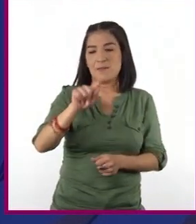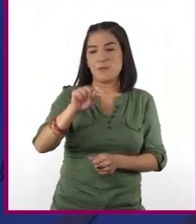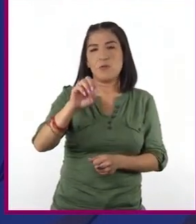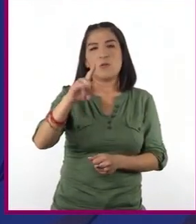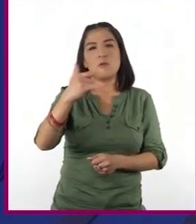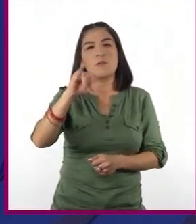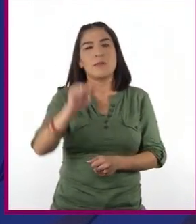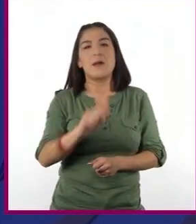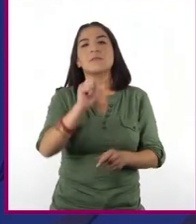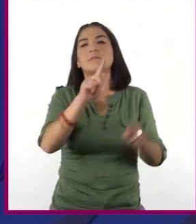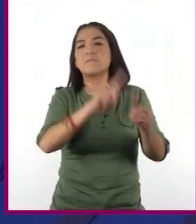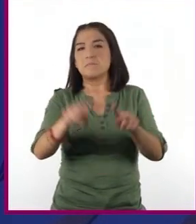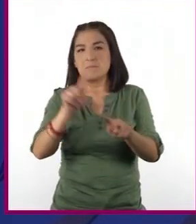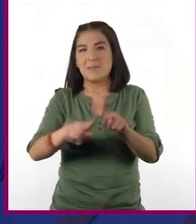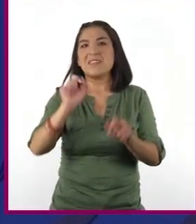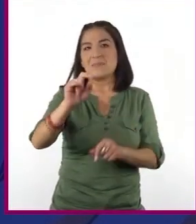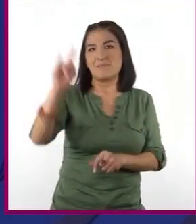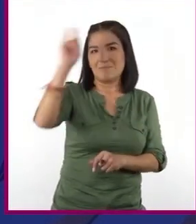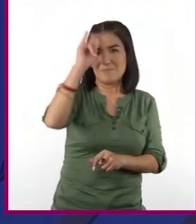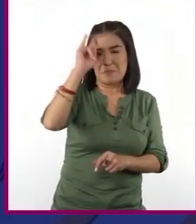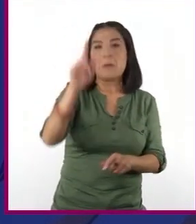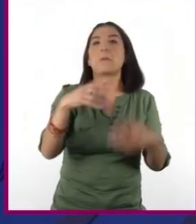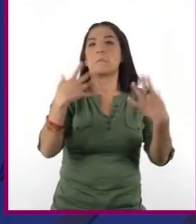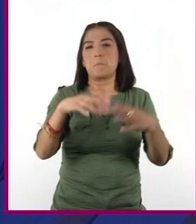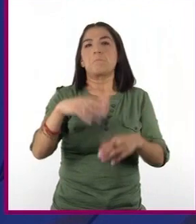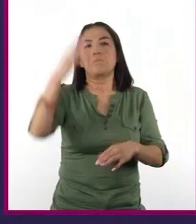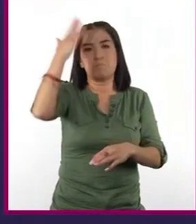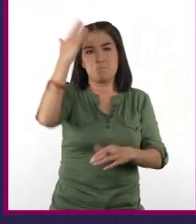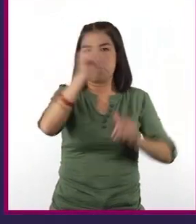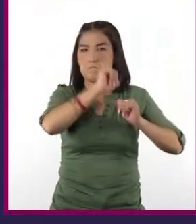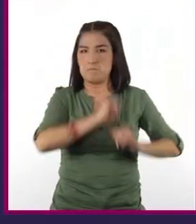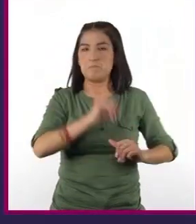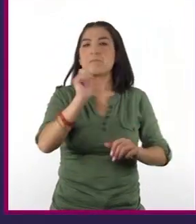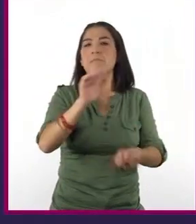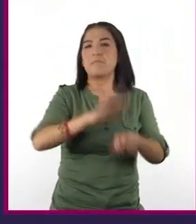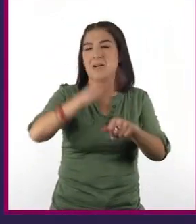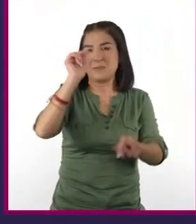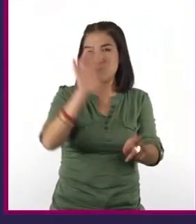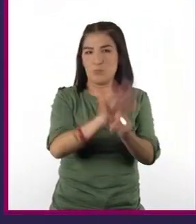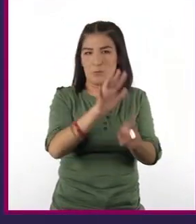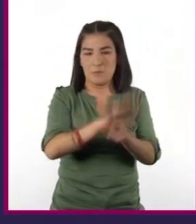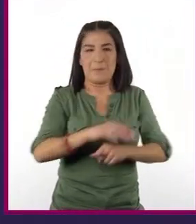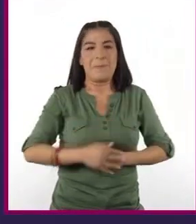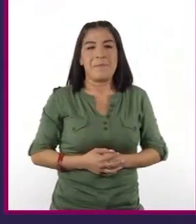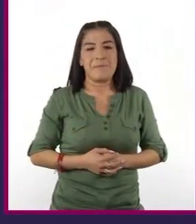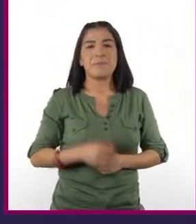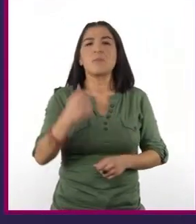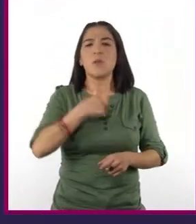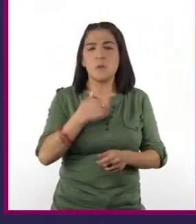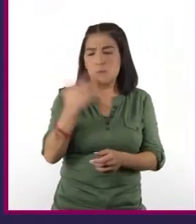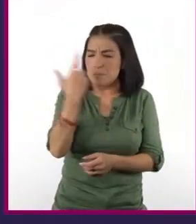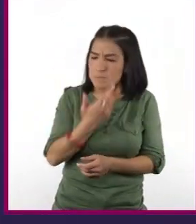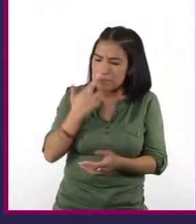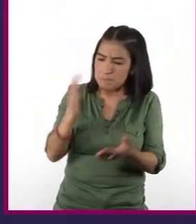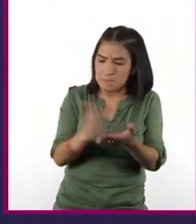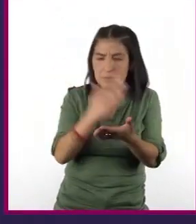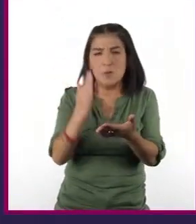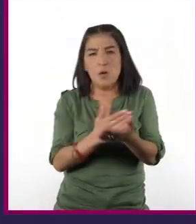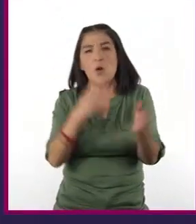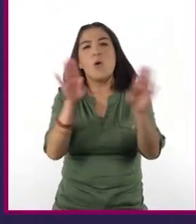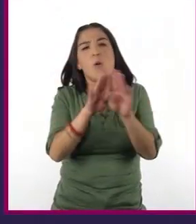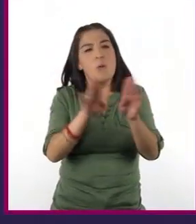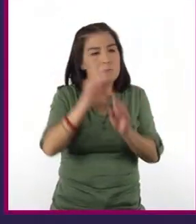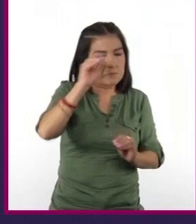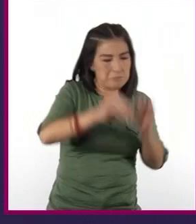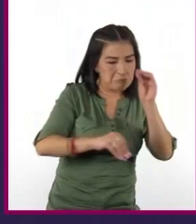que contenía varios cuentos de terror de destacados escritores. Los leí y decidí analizar la antología, ver su